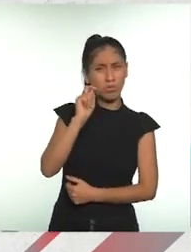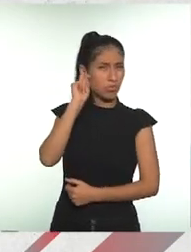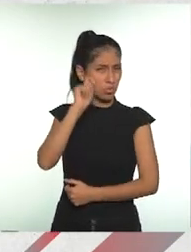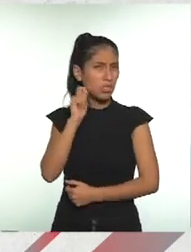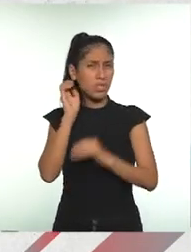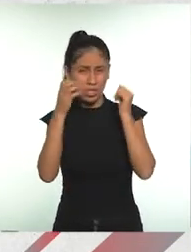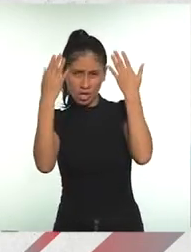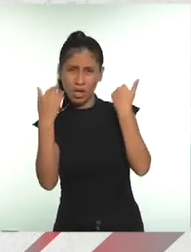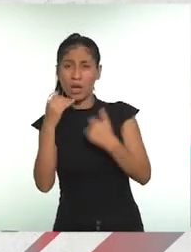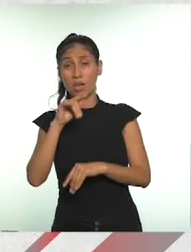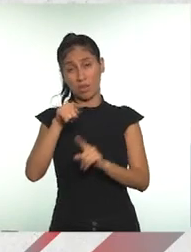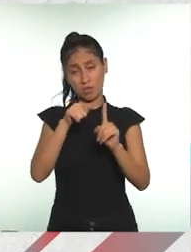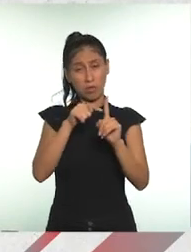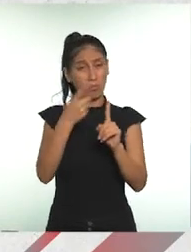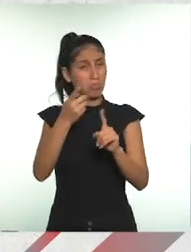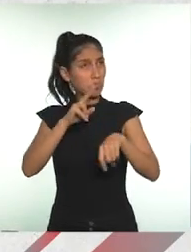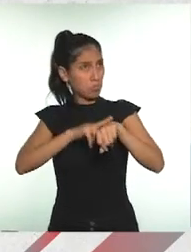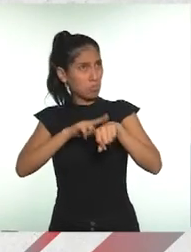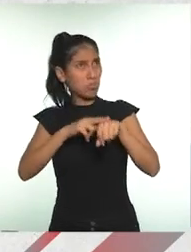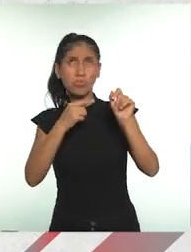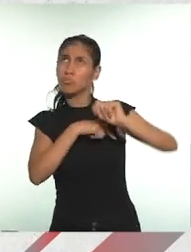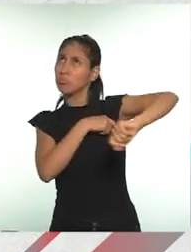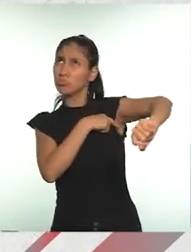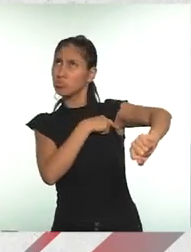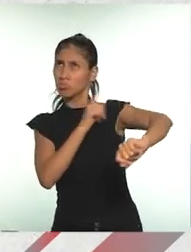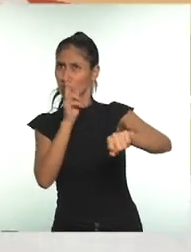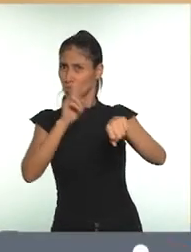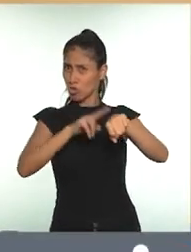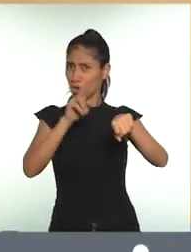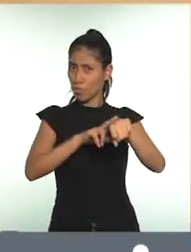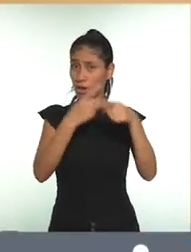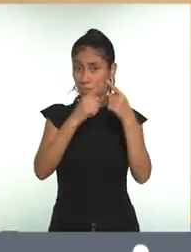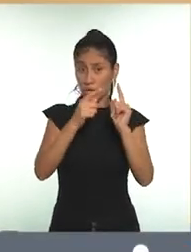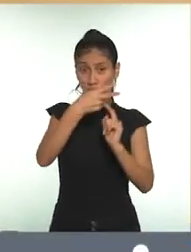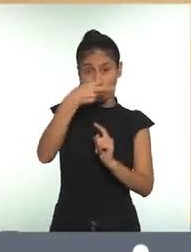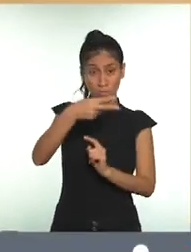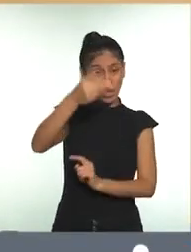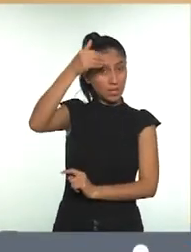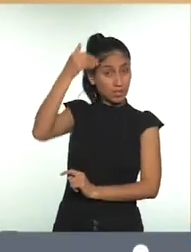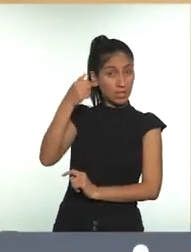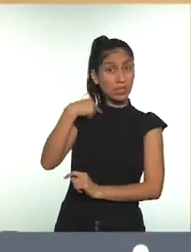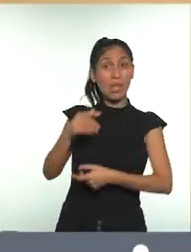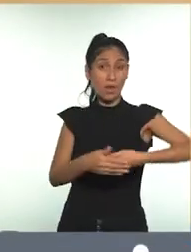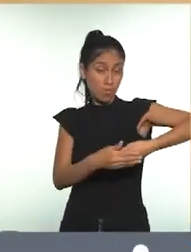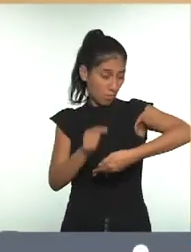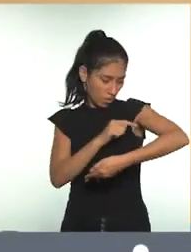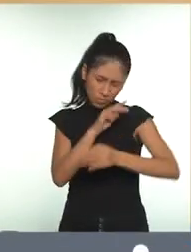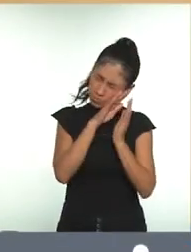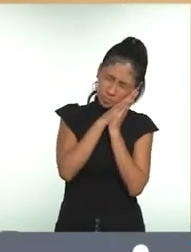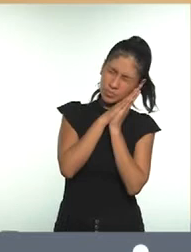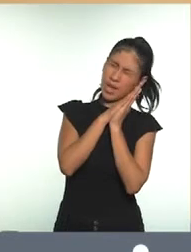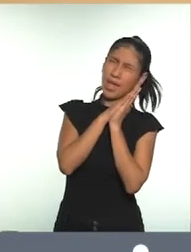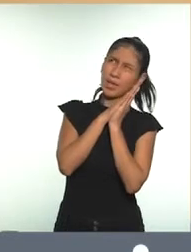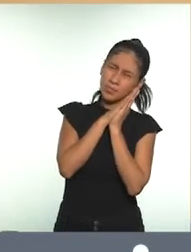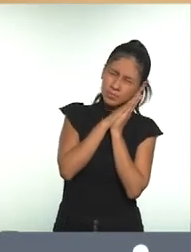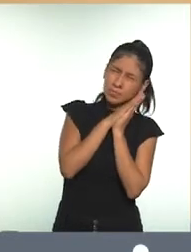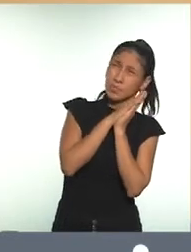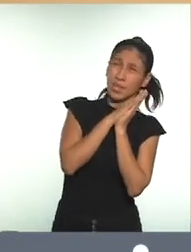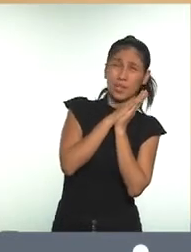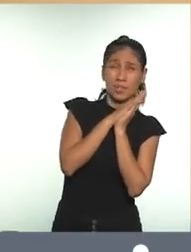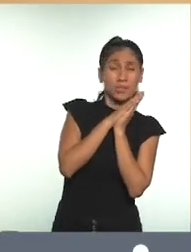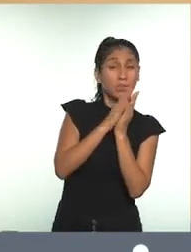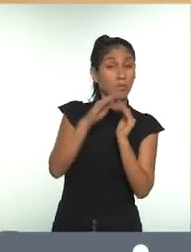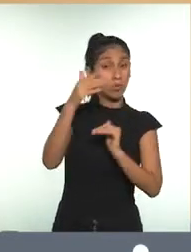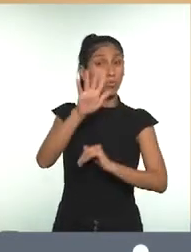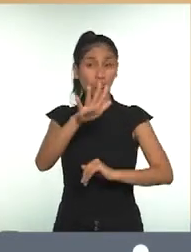afirmar que tu tía Julia presenta una temperatura normal. Pero hace 2 semanas el bebé se despertó en la noche llorando y